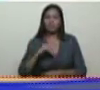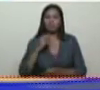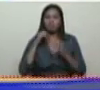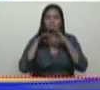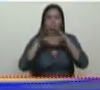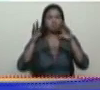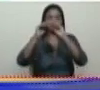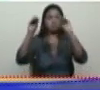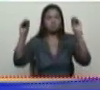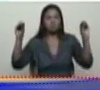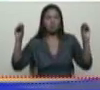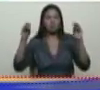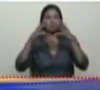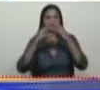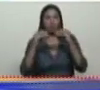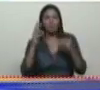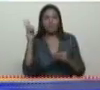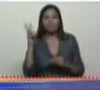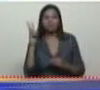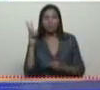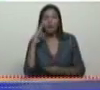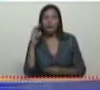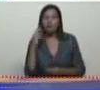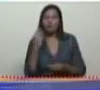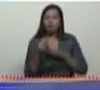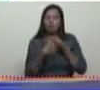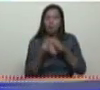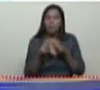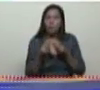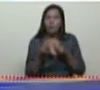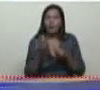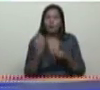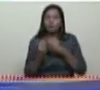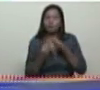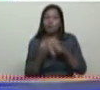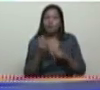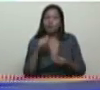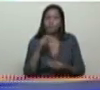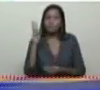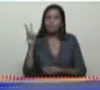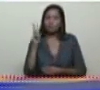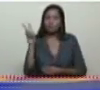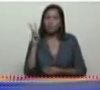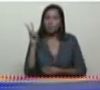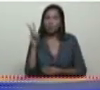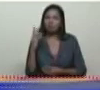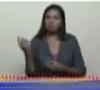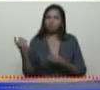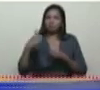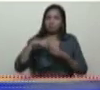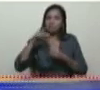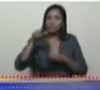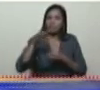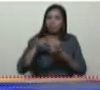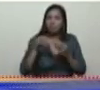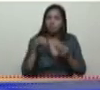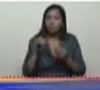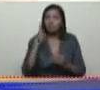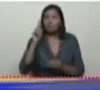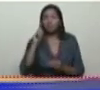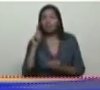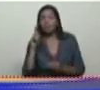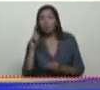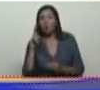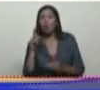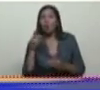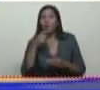pueblo sepa los pasos para la producción conjunta de insulina aquí en Venezuela y para traer lo que necesitamos de insulina